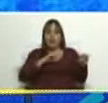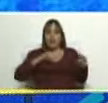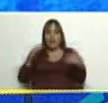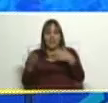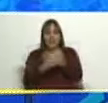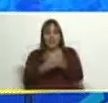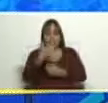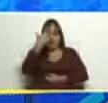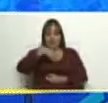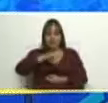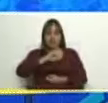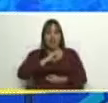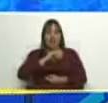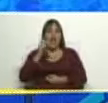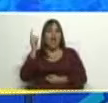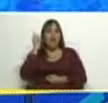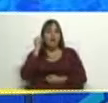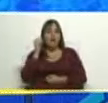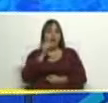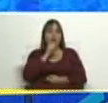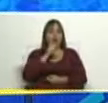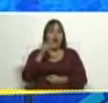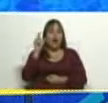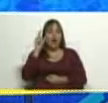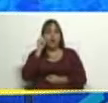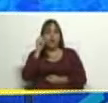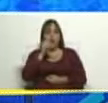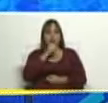personal de abuelos y abuelas.